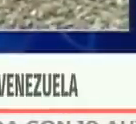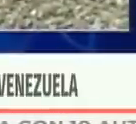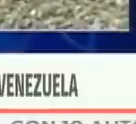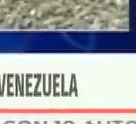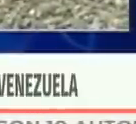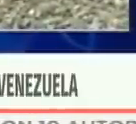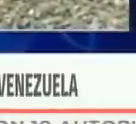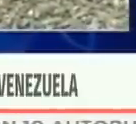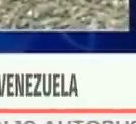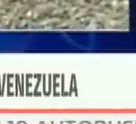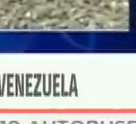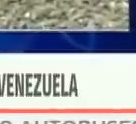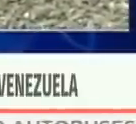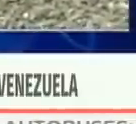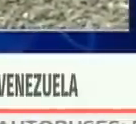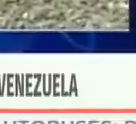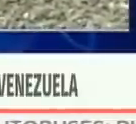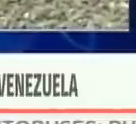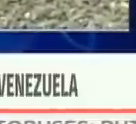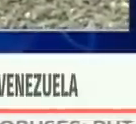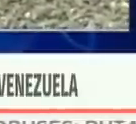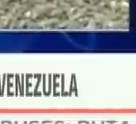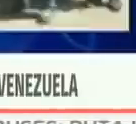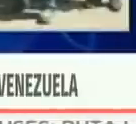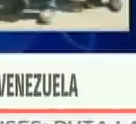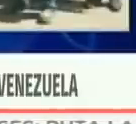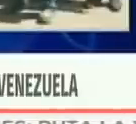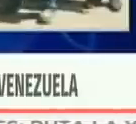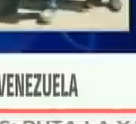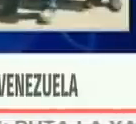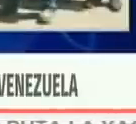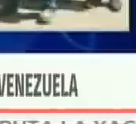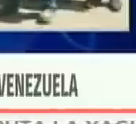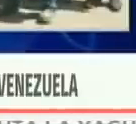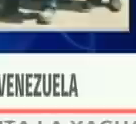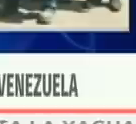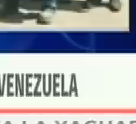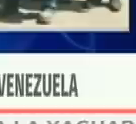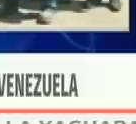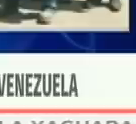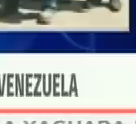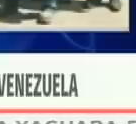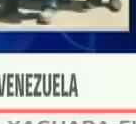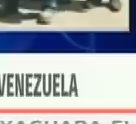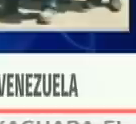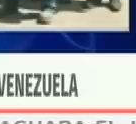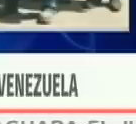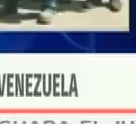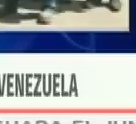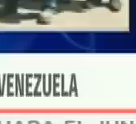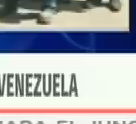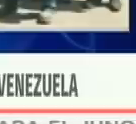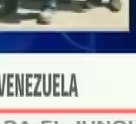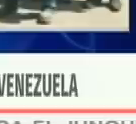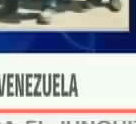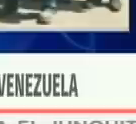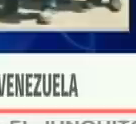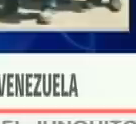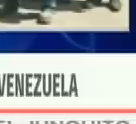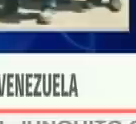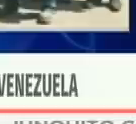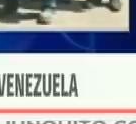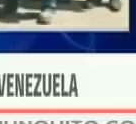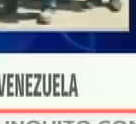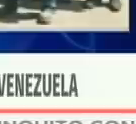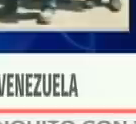¡Leales siempre! ¡Traidores nunca! Desde aquí, camarada presidente, reiterar nuestro compromiso, el compromiso de los trabajadores y trabajadoras del